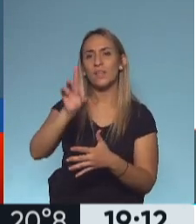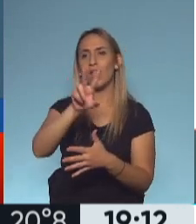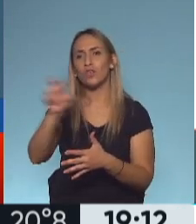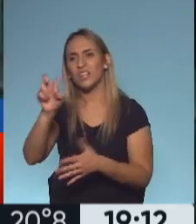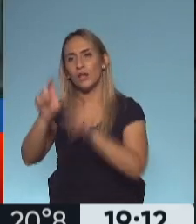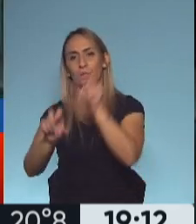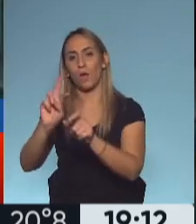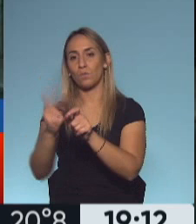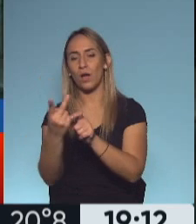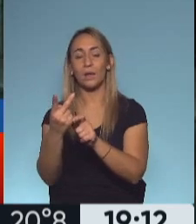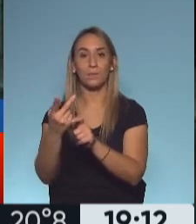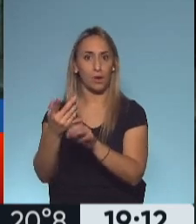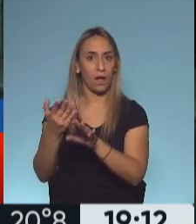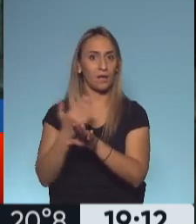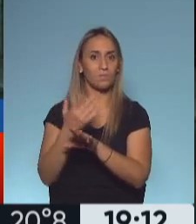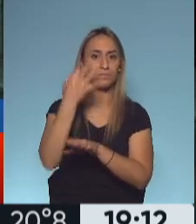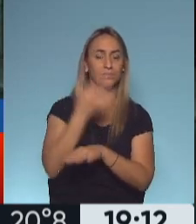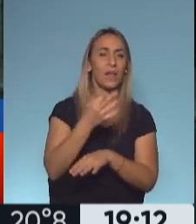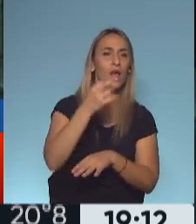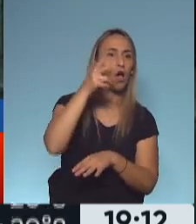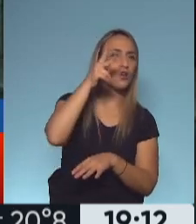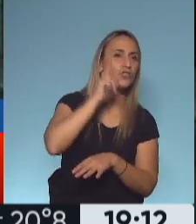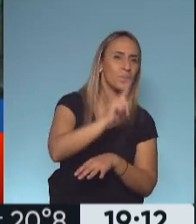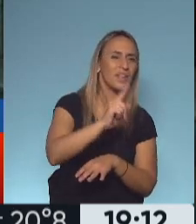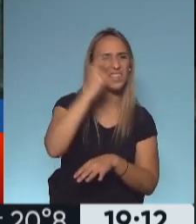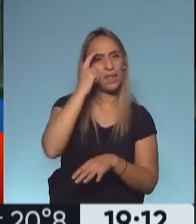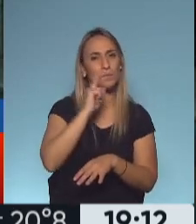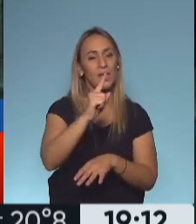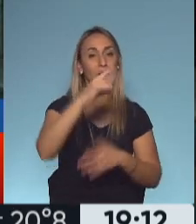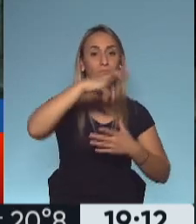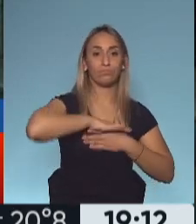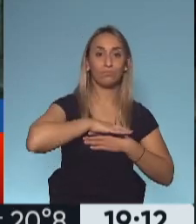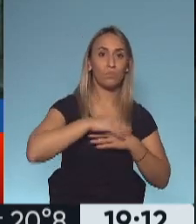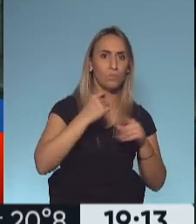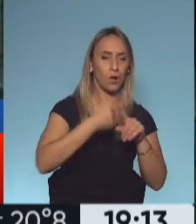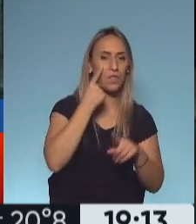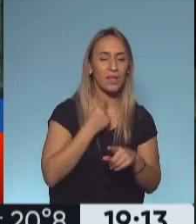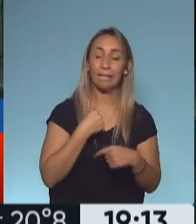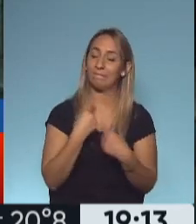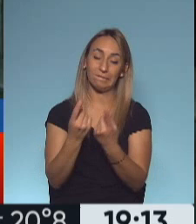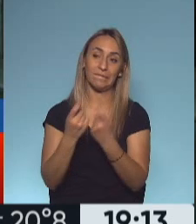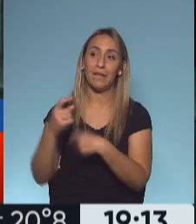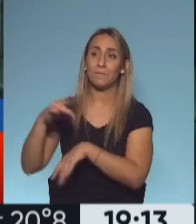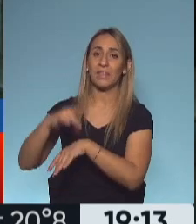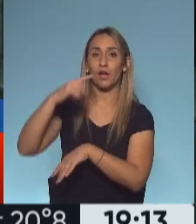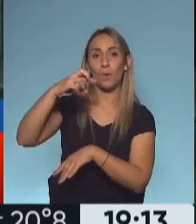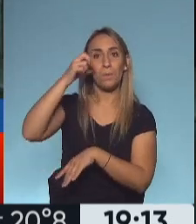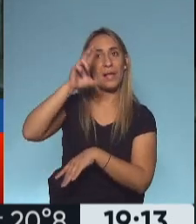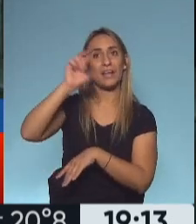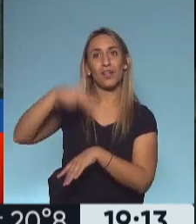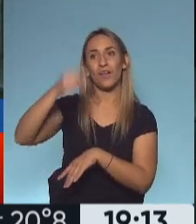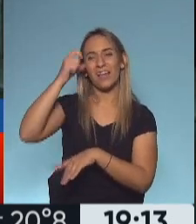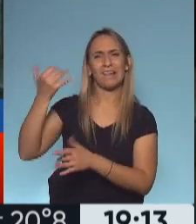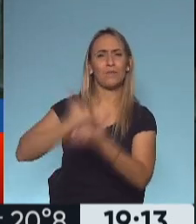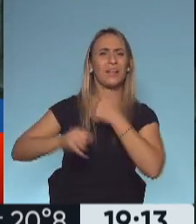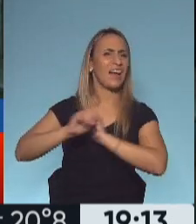cuando los casos eran entre 8.000 y 10.000 por día de contagios. Bueno, hay que hacer, acá necesitaríamos un cuadro del Doc Perrone, pero digo, vos tenés la curva